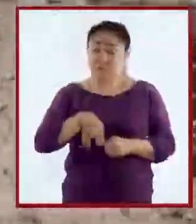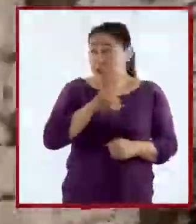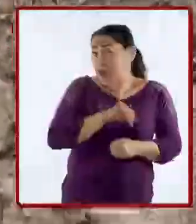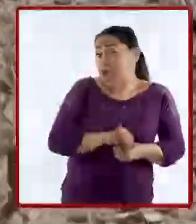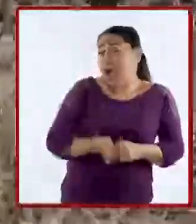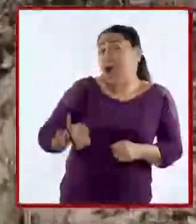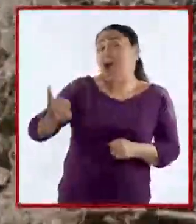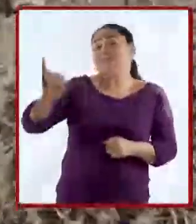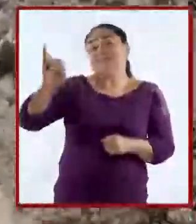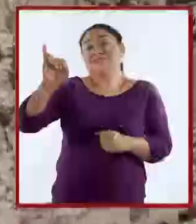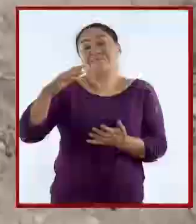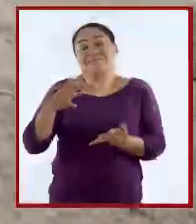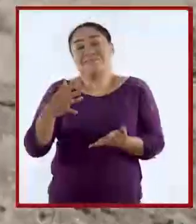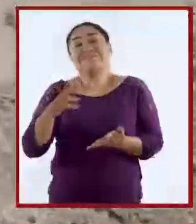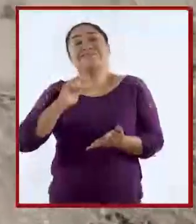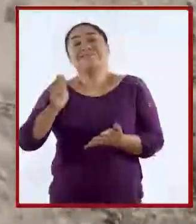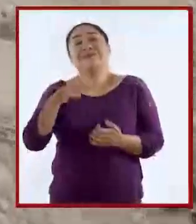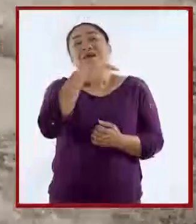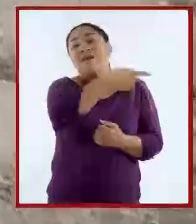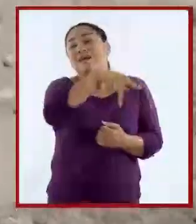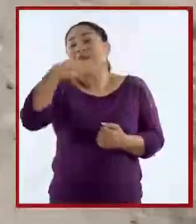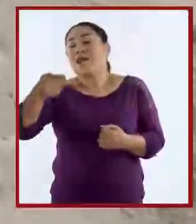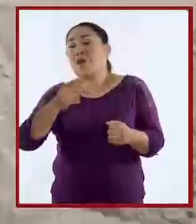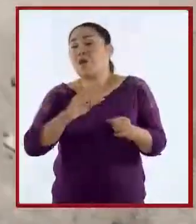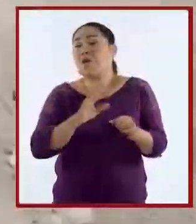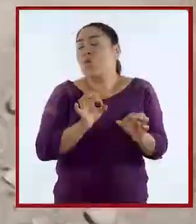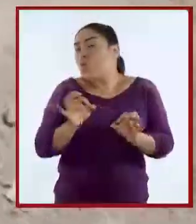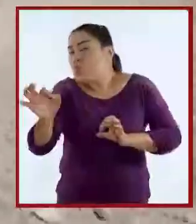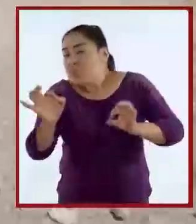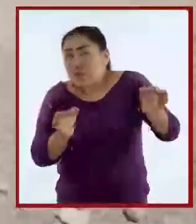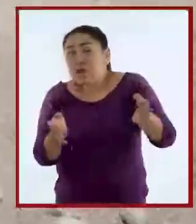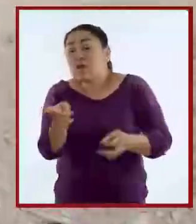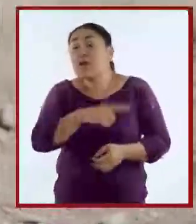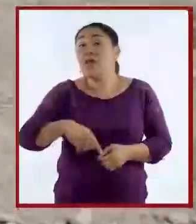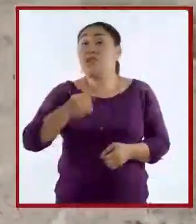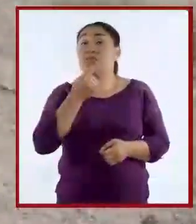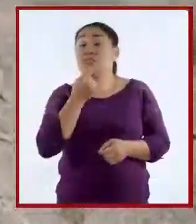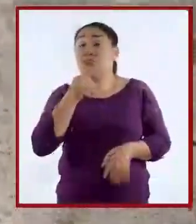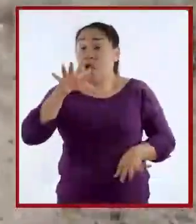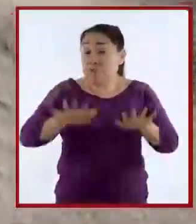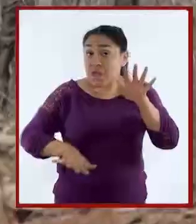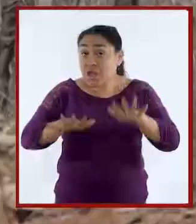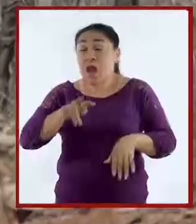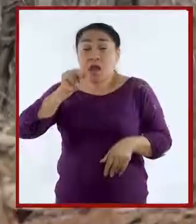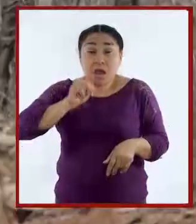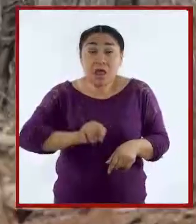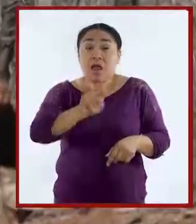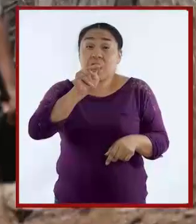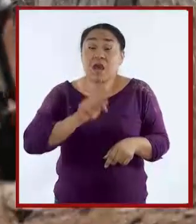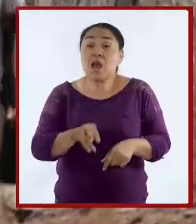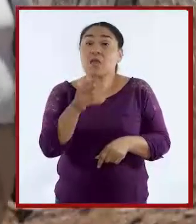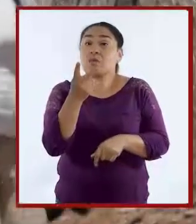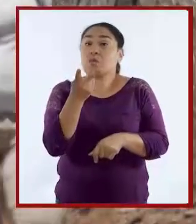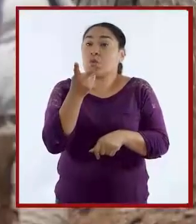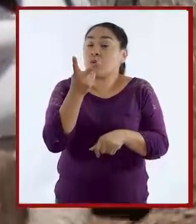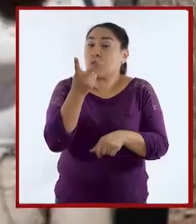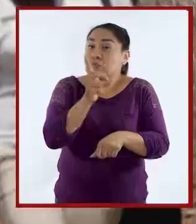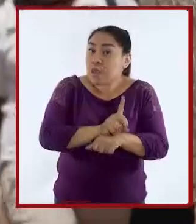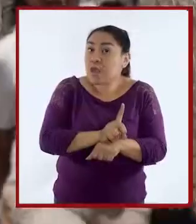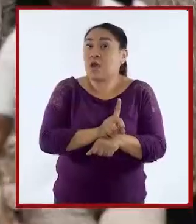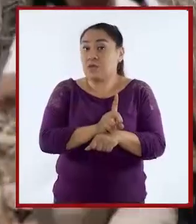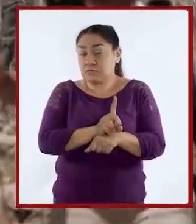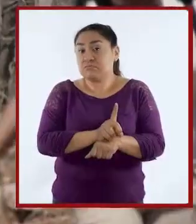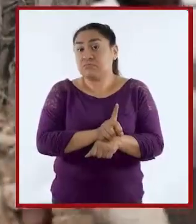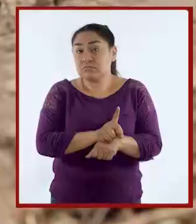La lejanía también de las comunidades, que hay niños que hacen hasta 2 días de camino en